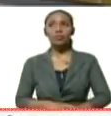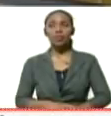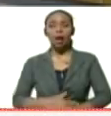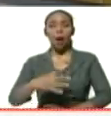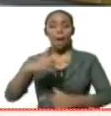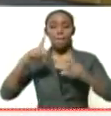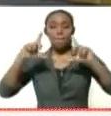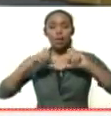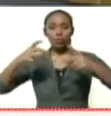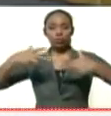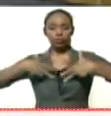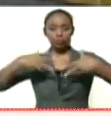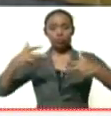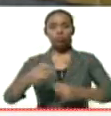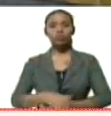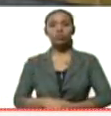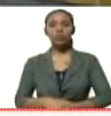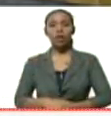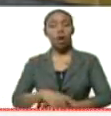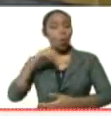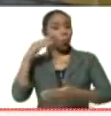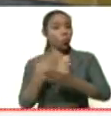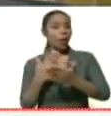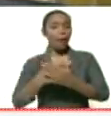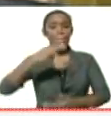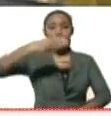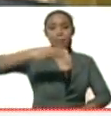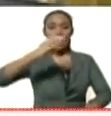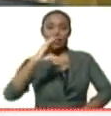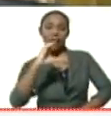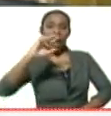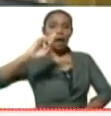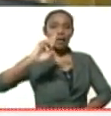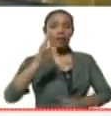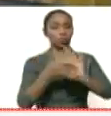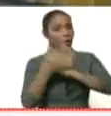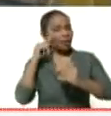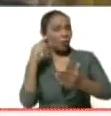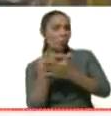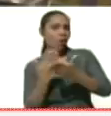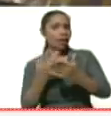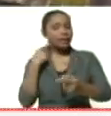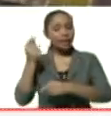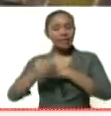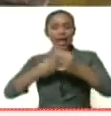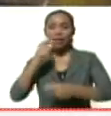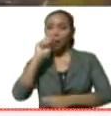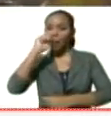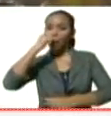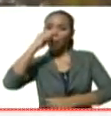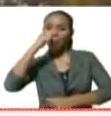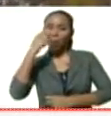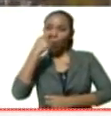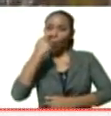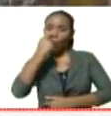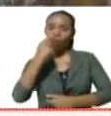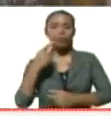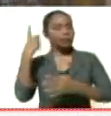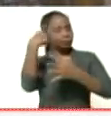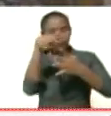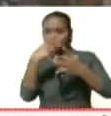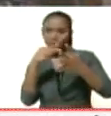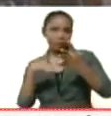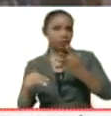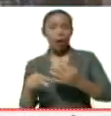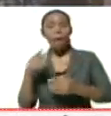tomógrafos, pruebas PCR, que son las pruebas que se hace la mucosa, etcétera, etcétera.